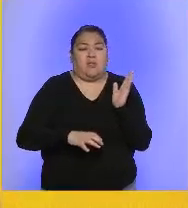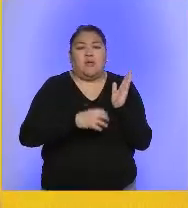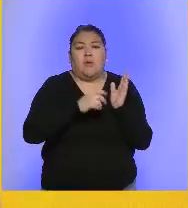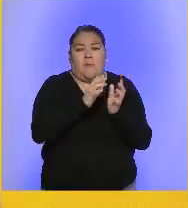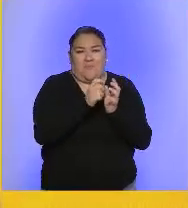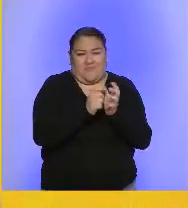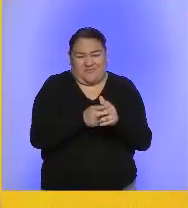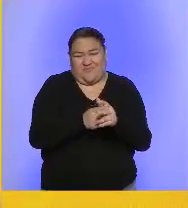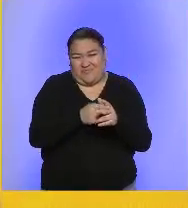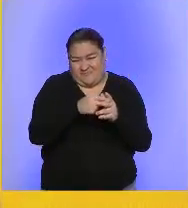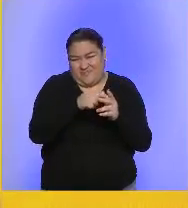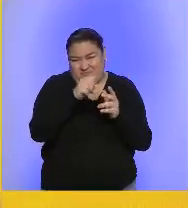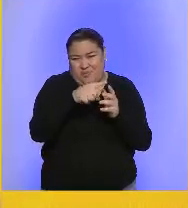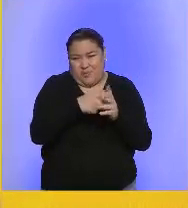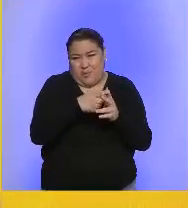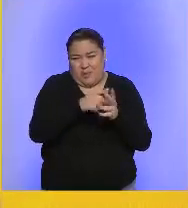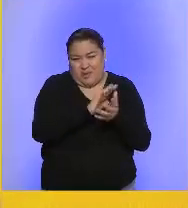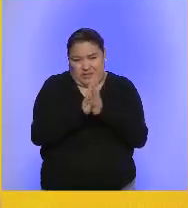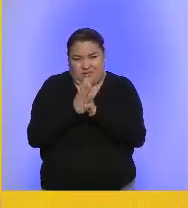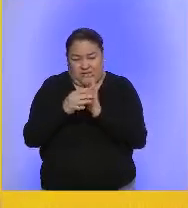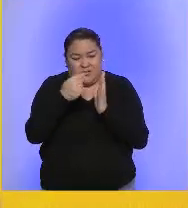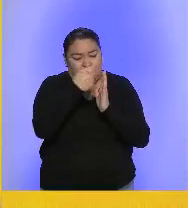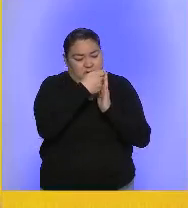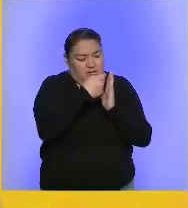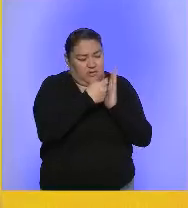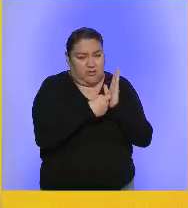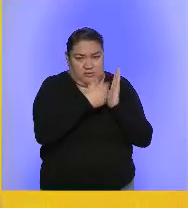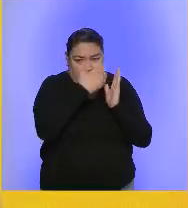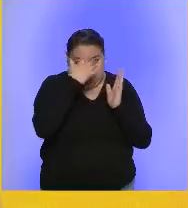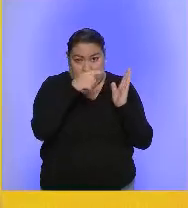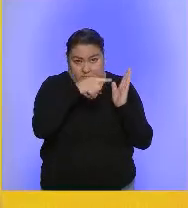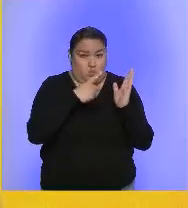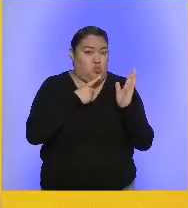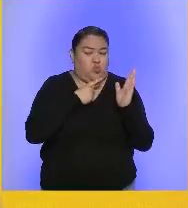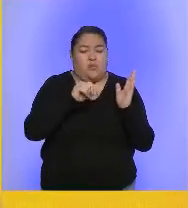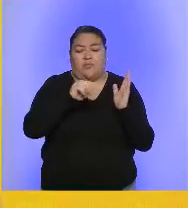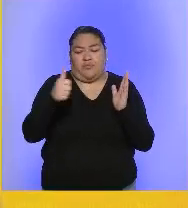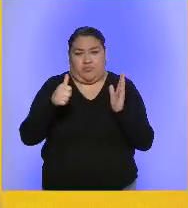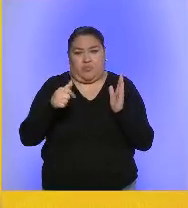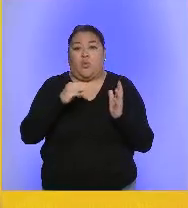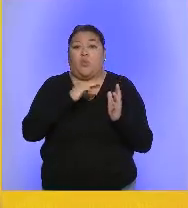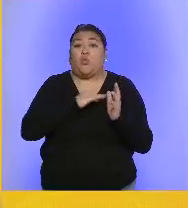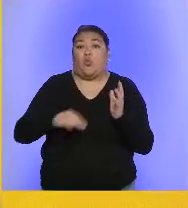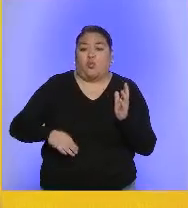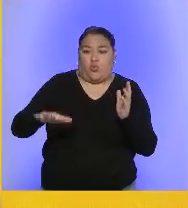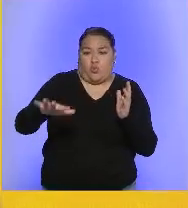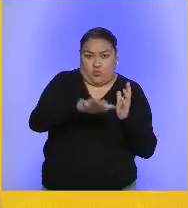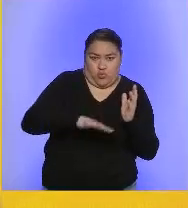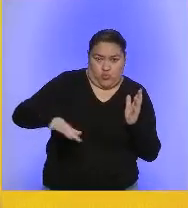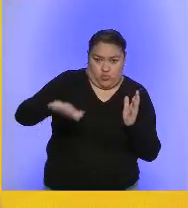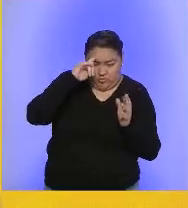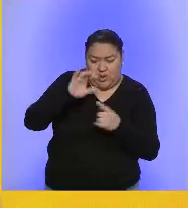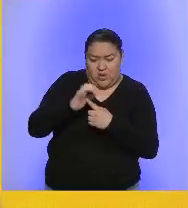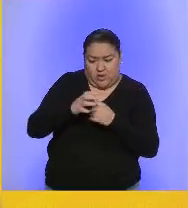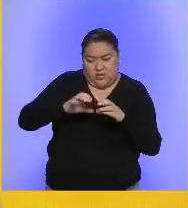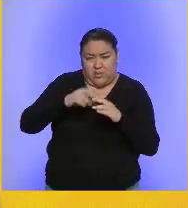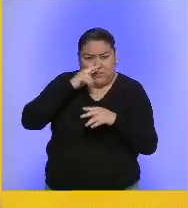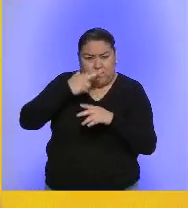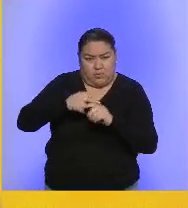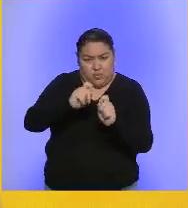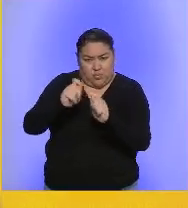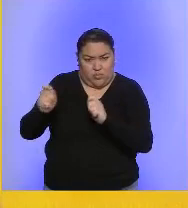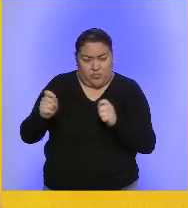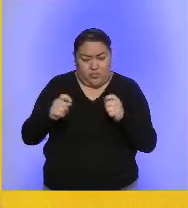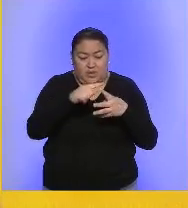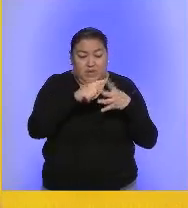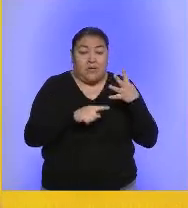en los 20 ayuntamientos para la integración de las regidurías, fueran encabezadas por mujeres.